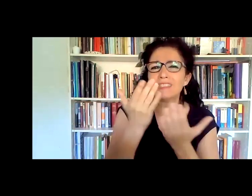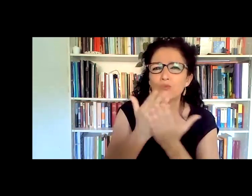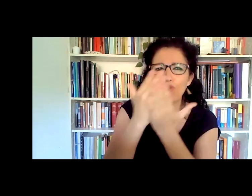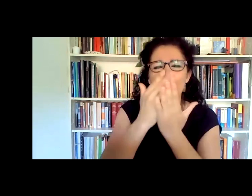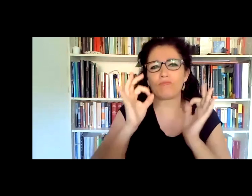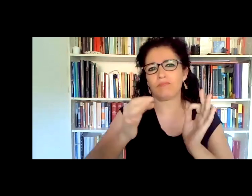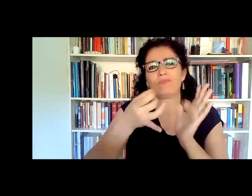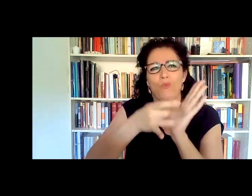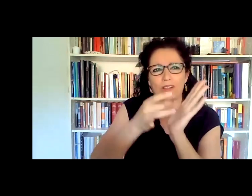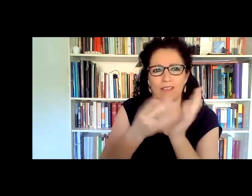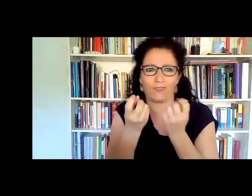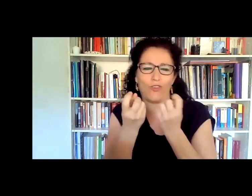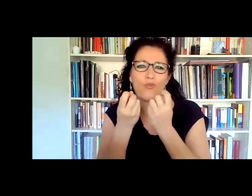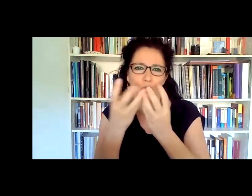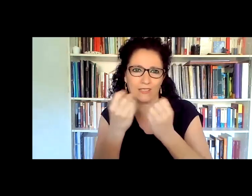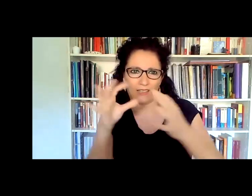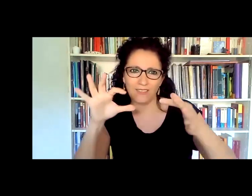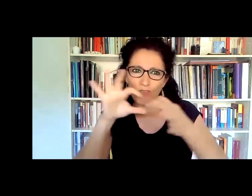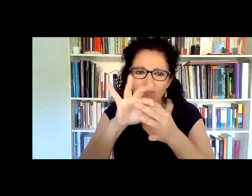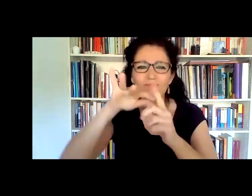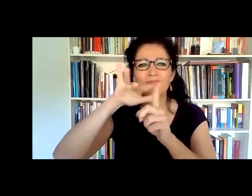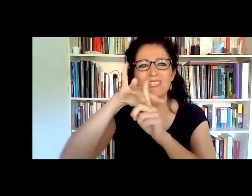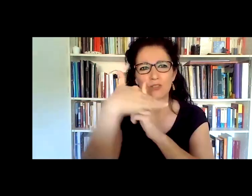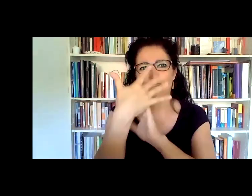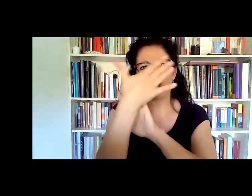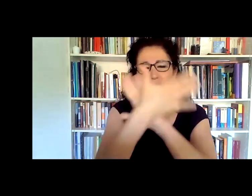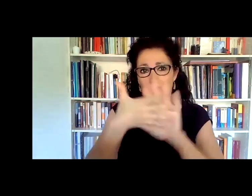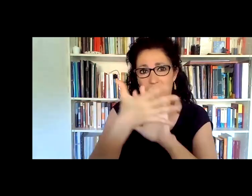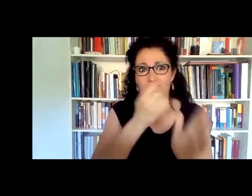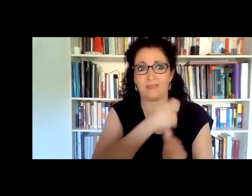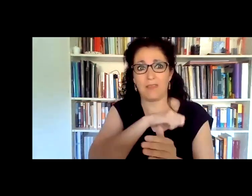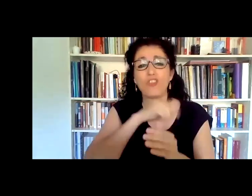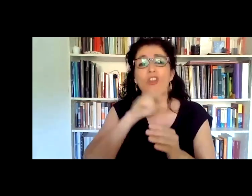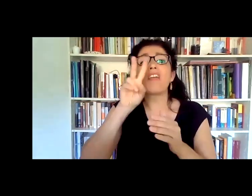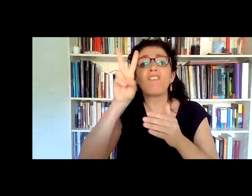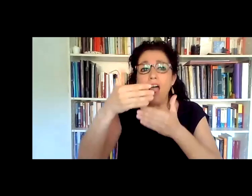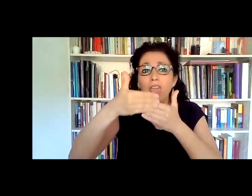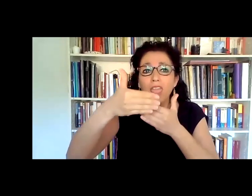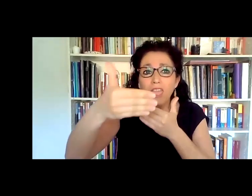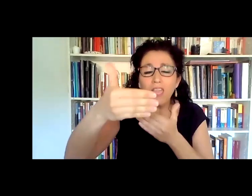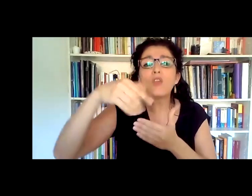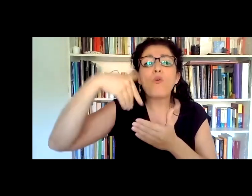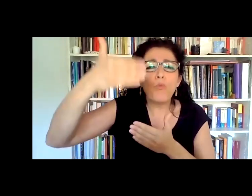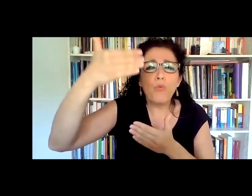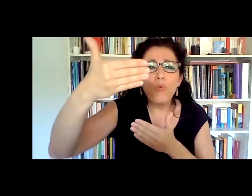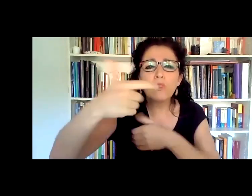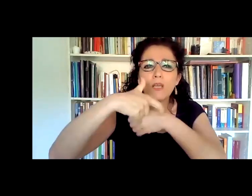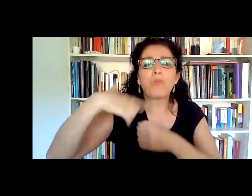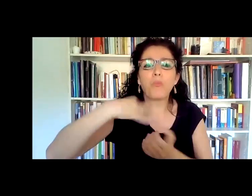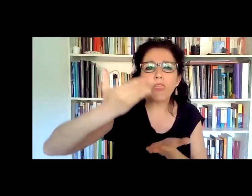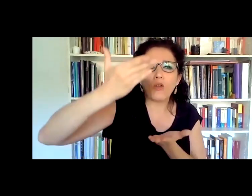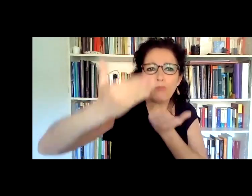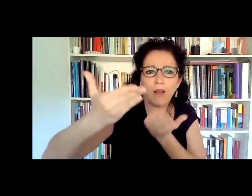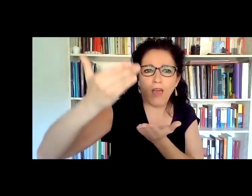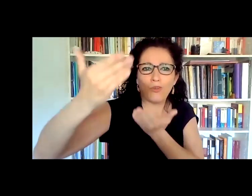centramos más en detalle y hacemos un análisis más exhaustivo, tanto a nivel cualitativo como cuantitativo, de su situación